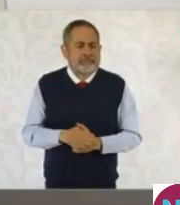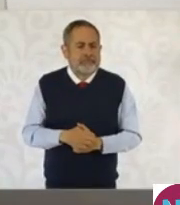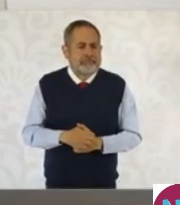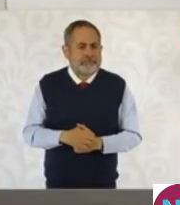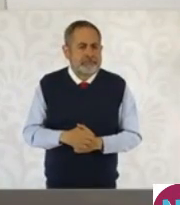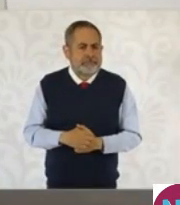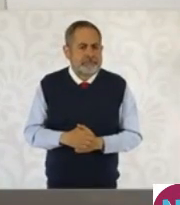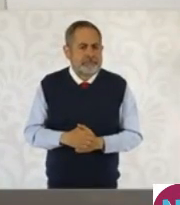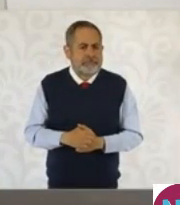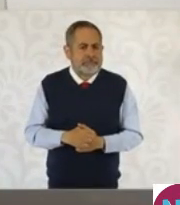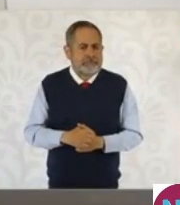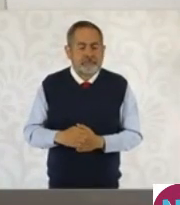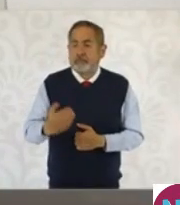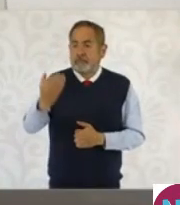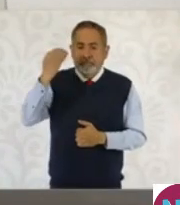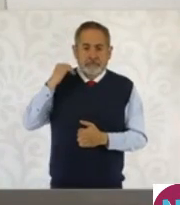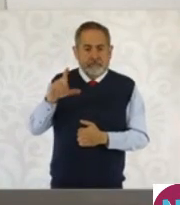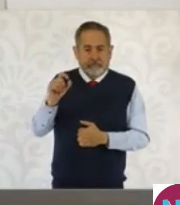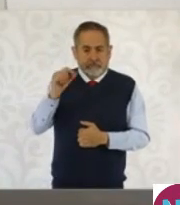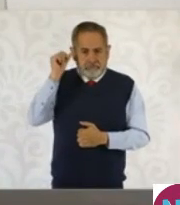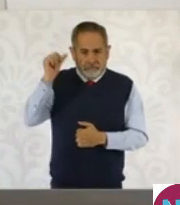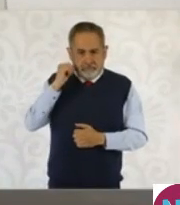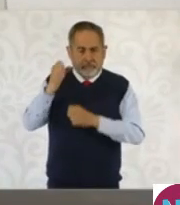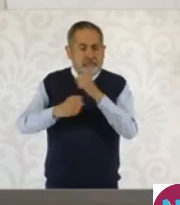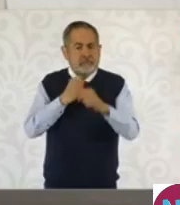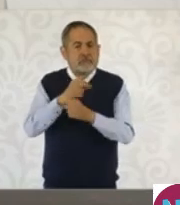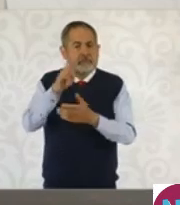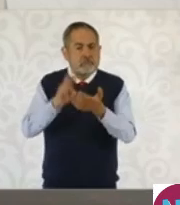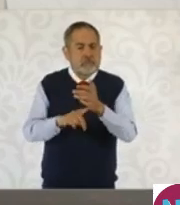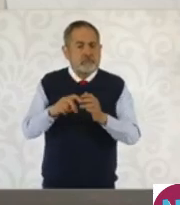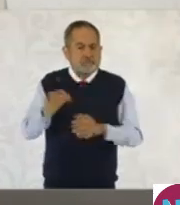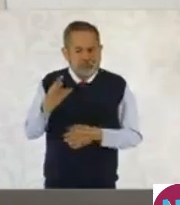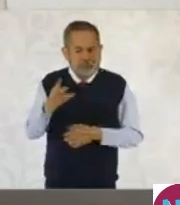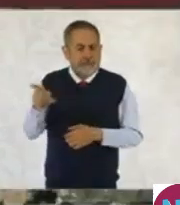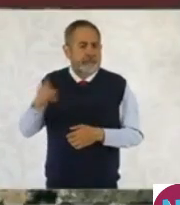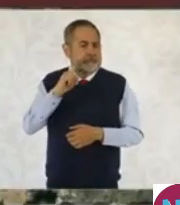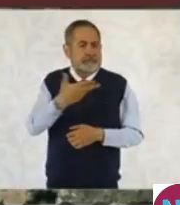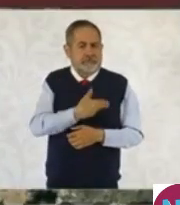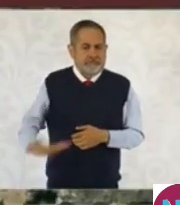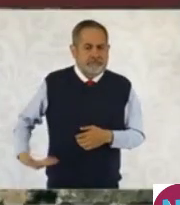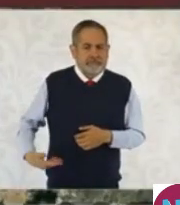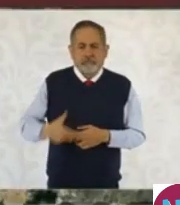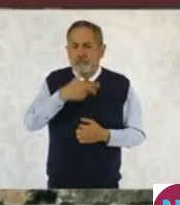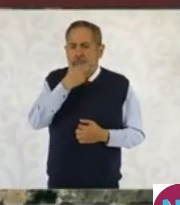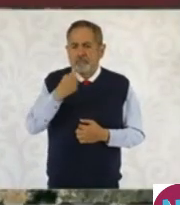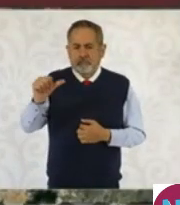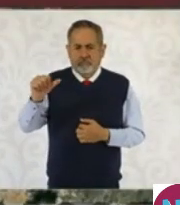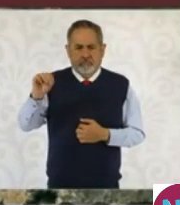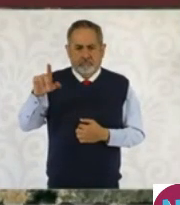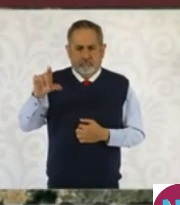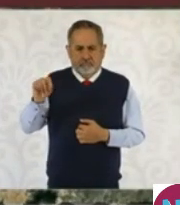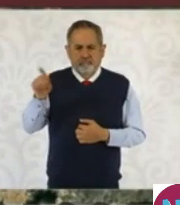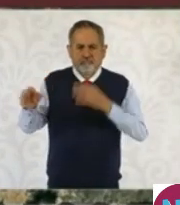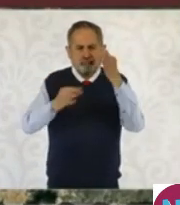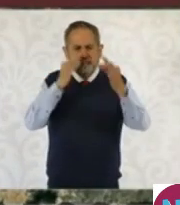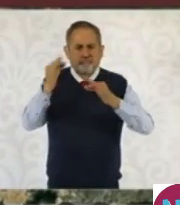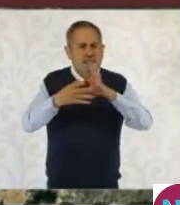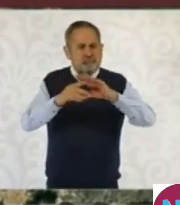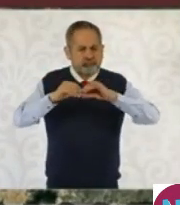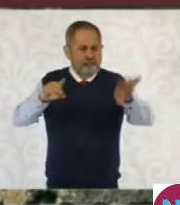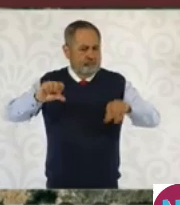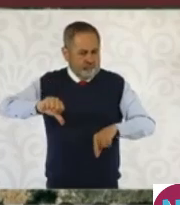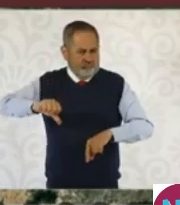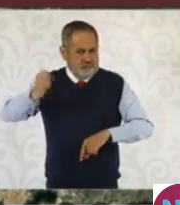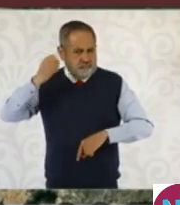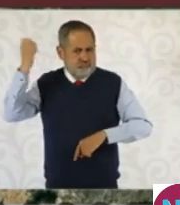El pasado 20 de abril del 2023, el presidente Andrés Manuel López Obrador anunció en su conferencia matutina